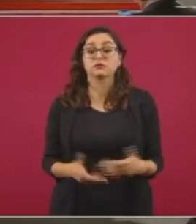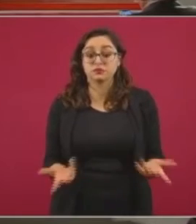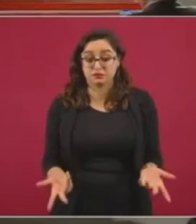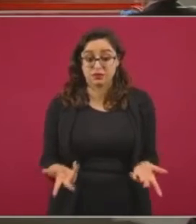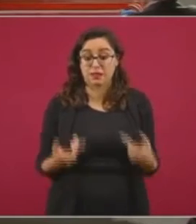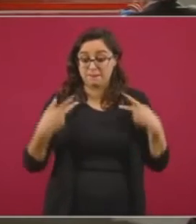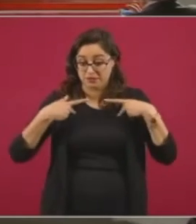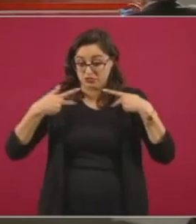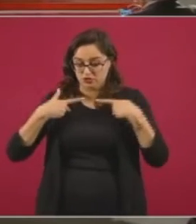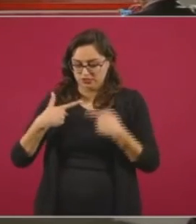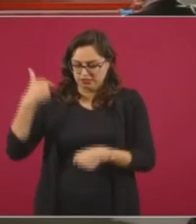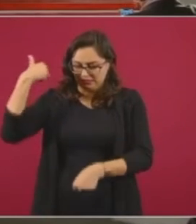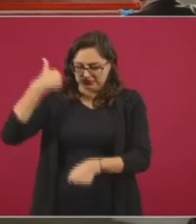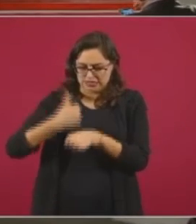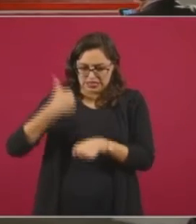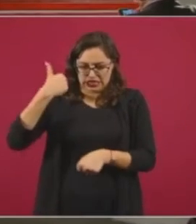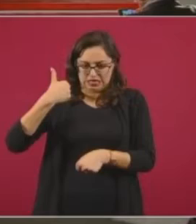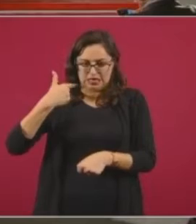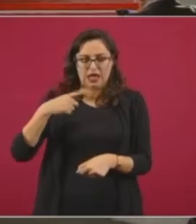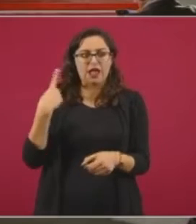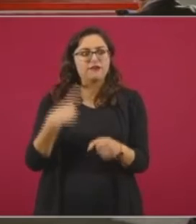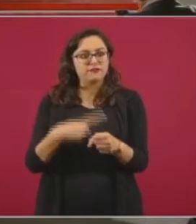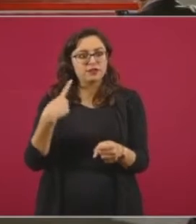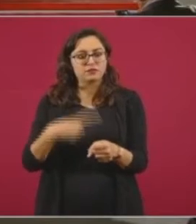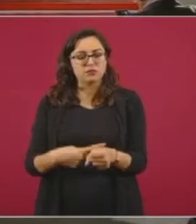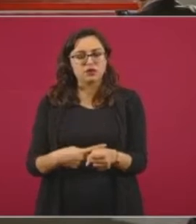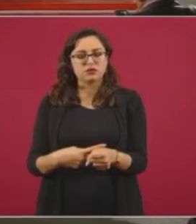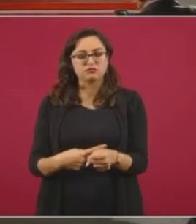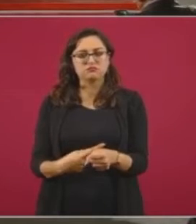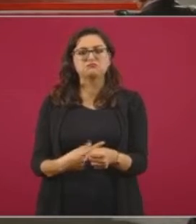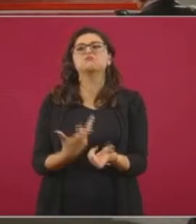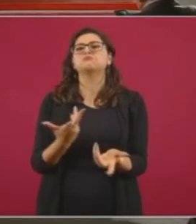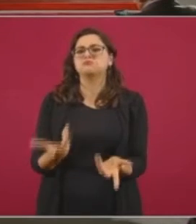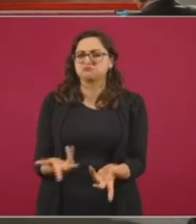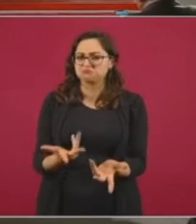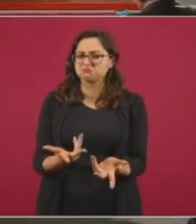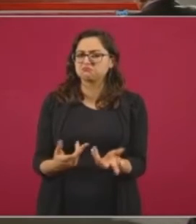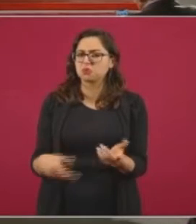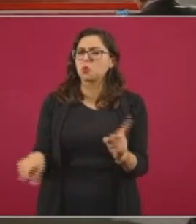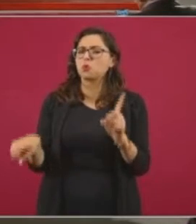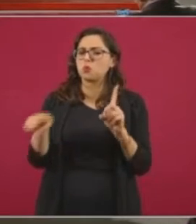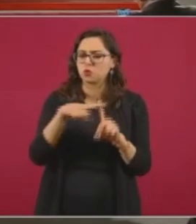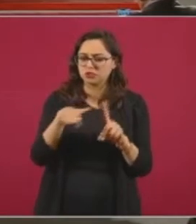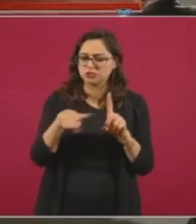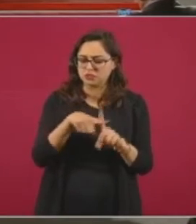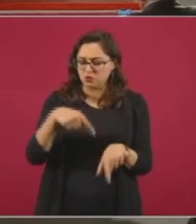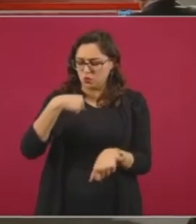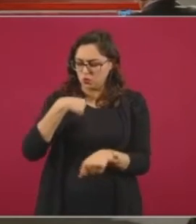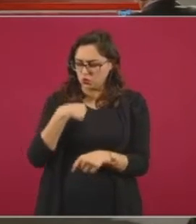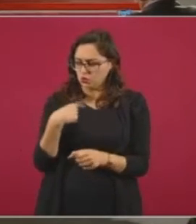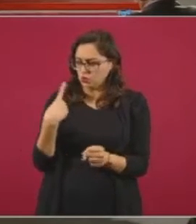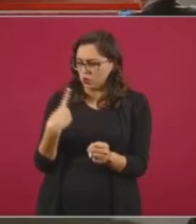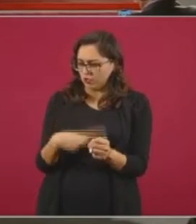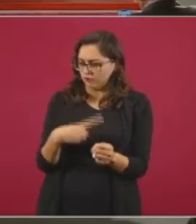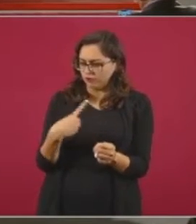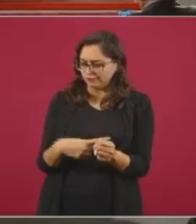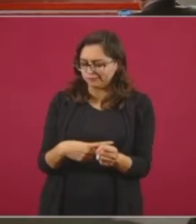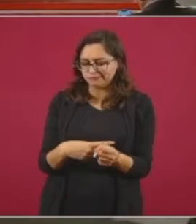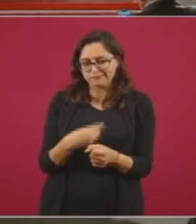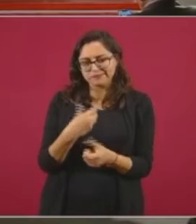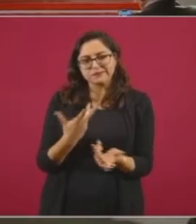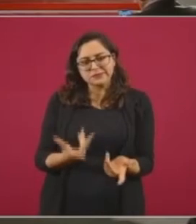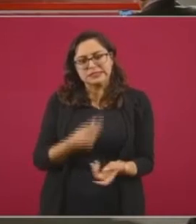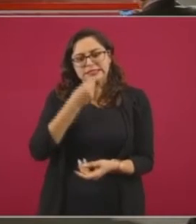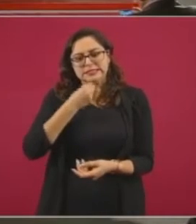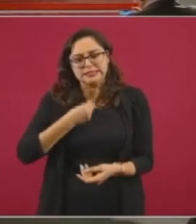su diagnóstico, estos son datos muy alentadores, ya que se conocen que tienen el diagnóstico y que inician